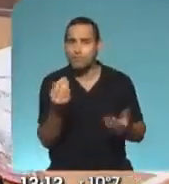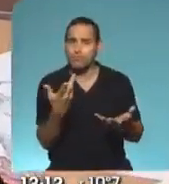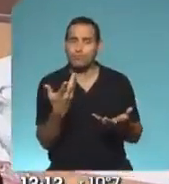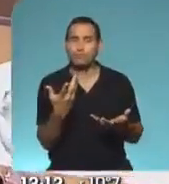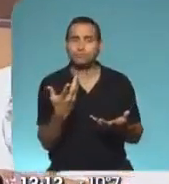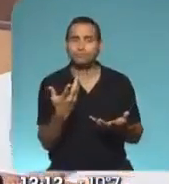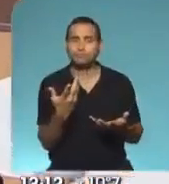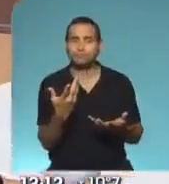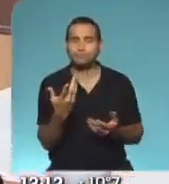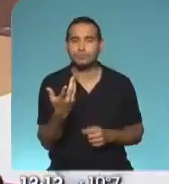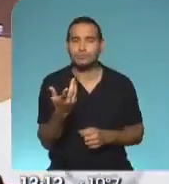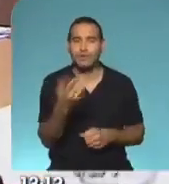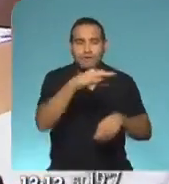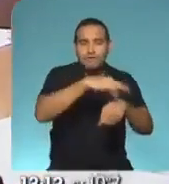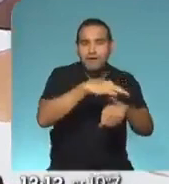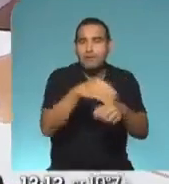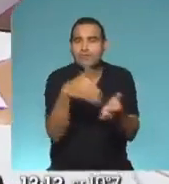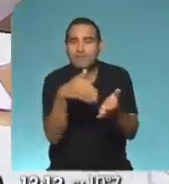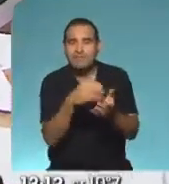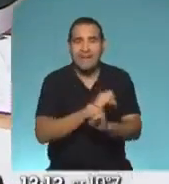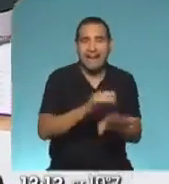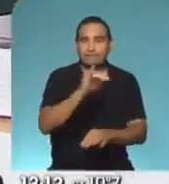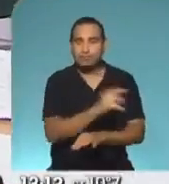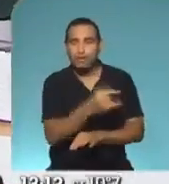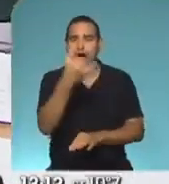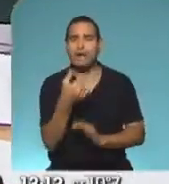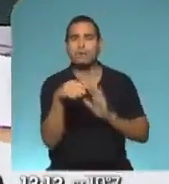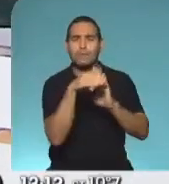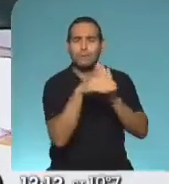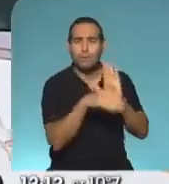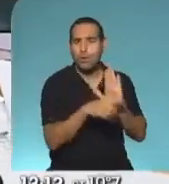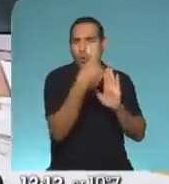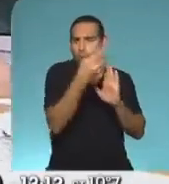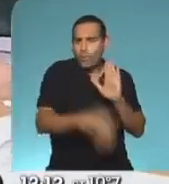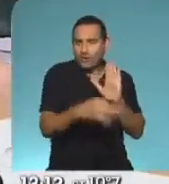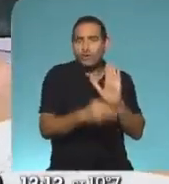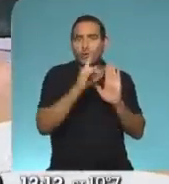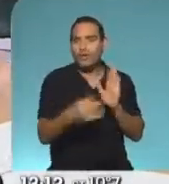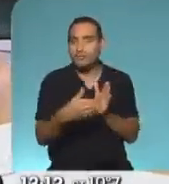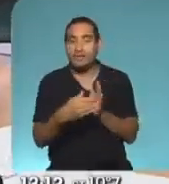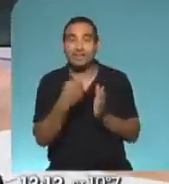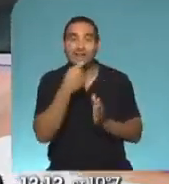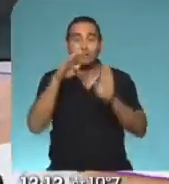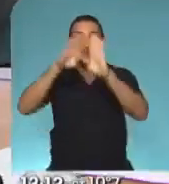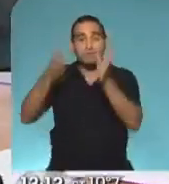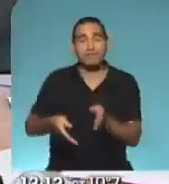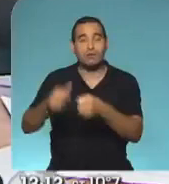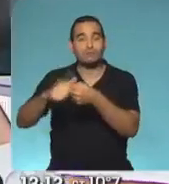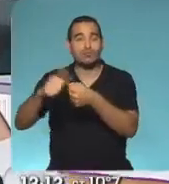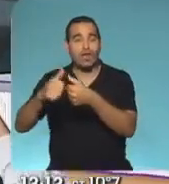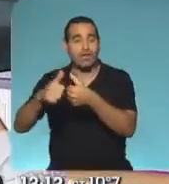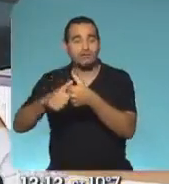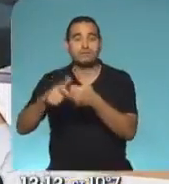uno de los casos según la gravedad. Y si bien hay un protocolo único, hay matices. Por ejemplo, en el Hospital Posadas,